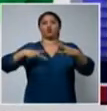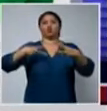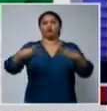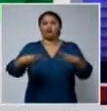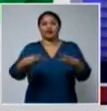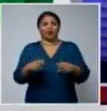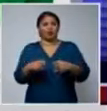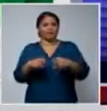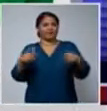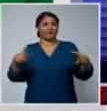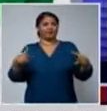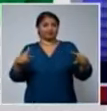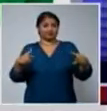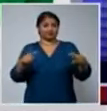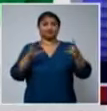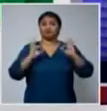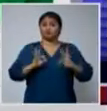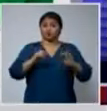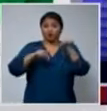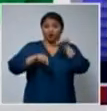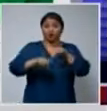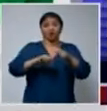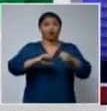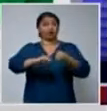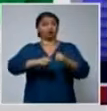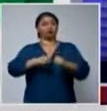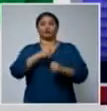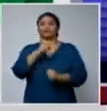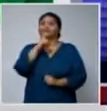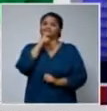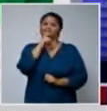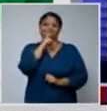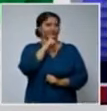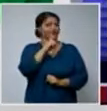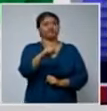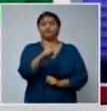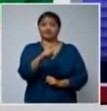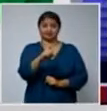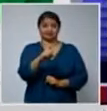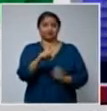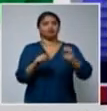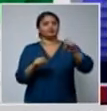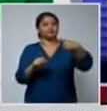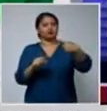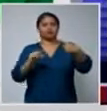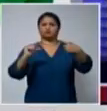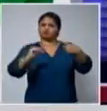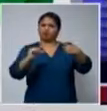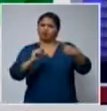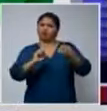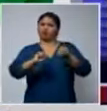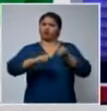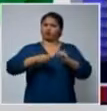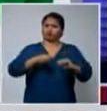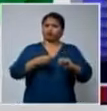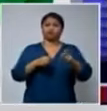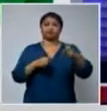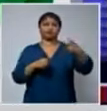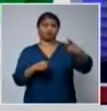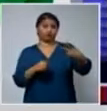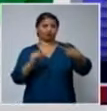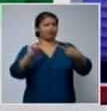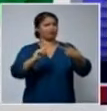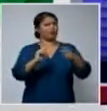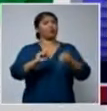control en esta ocasión. Los dos primeros se logró un poco mejor, pero realmente en